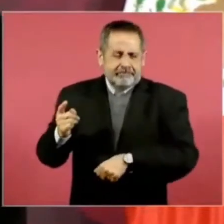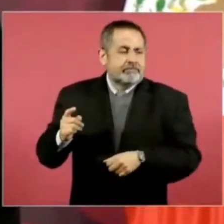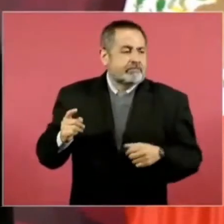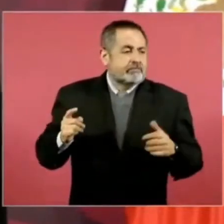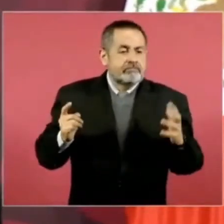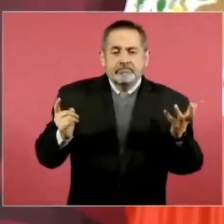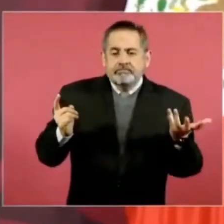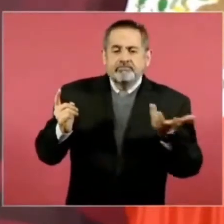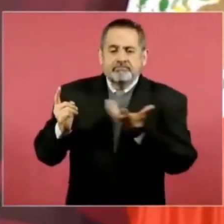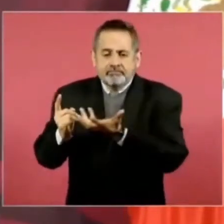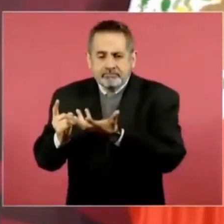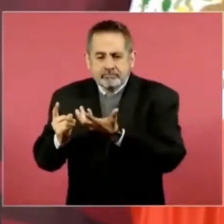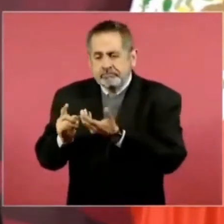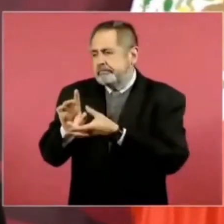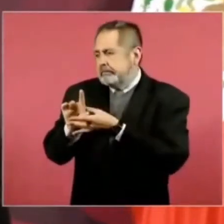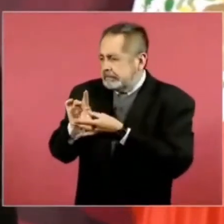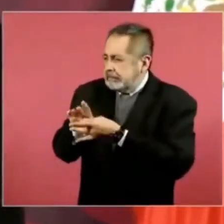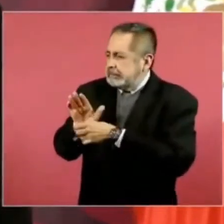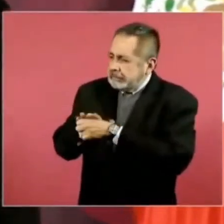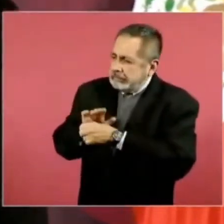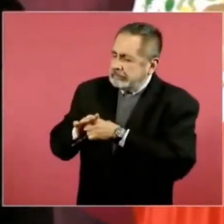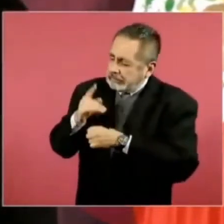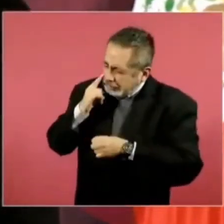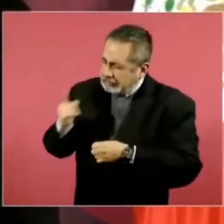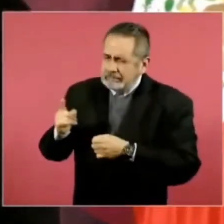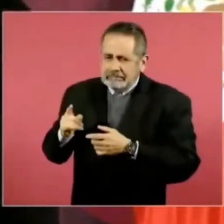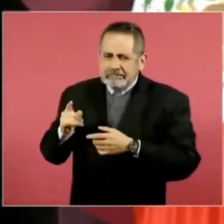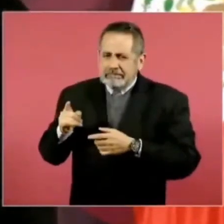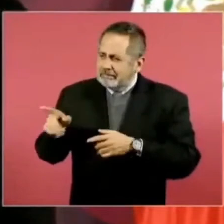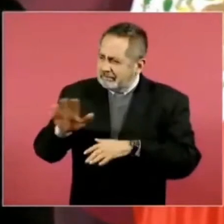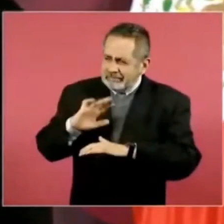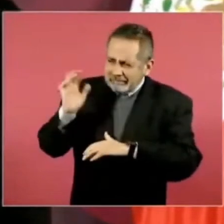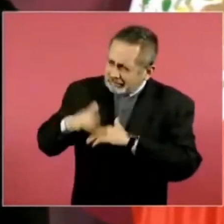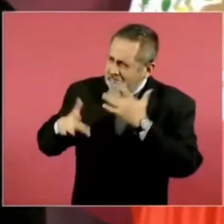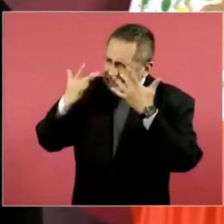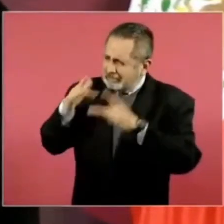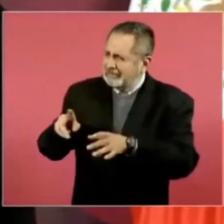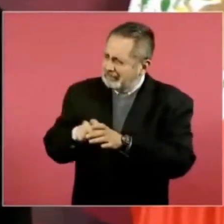fueron a convencer de que renunciara.